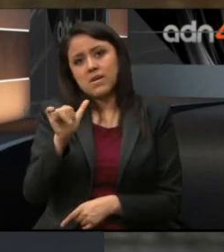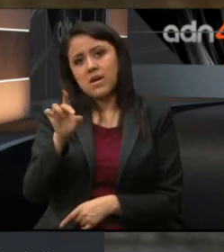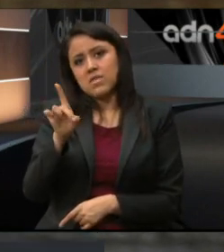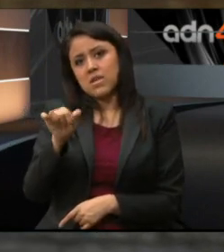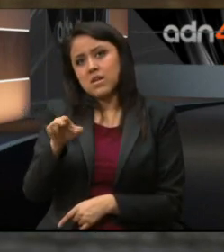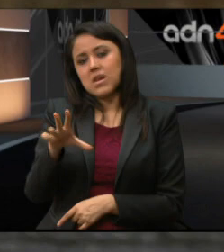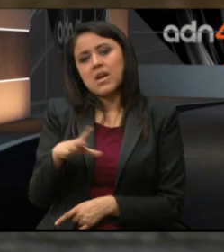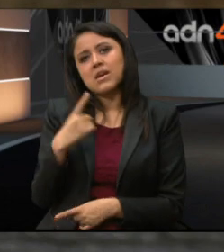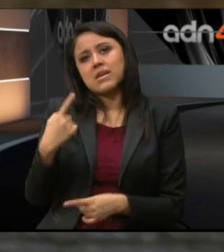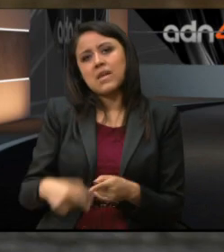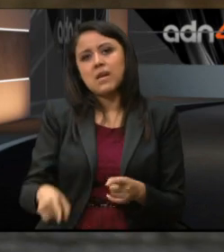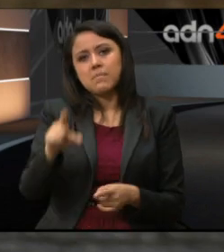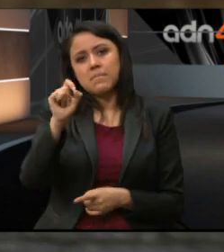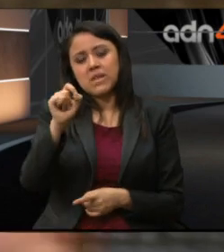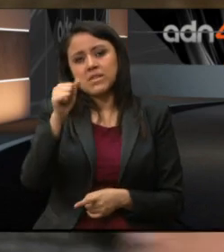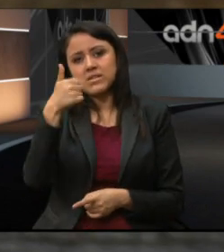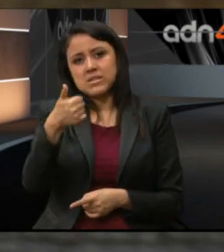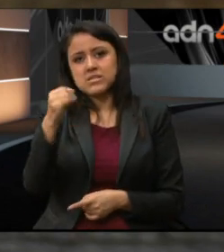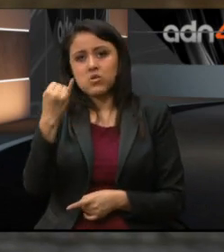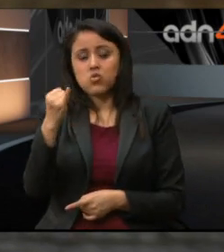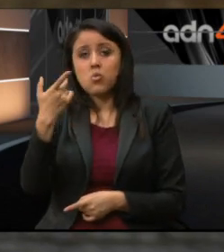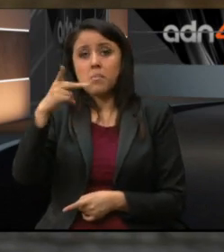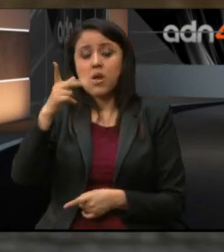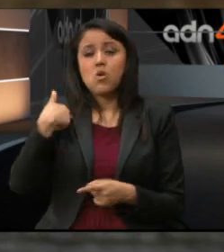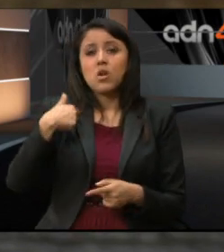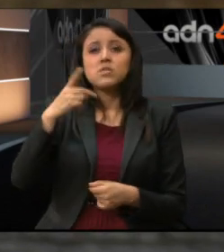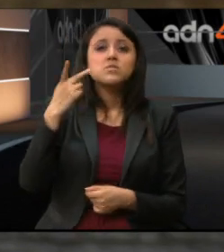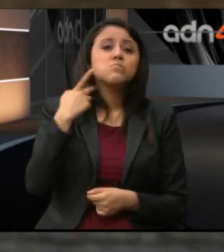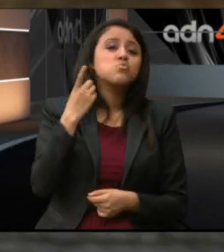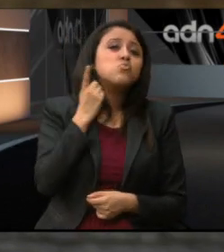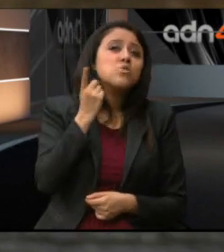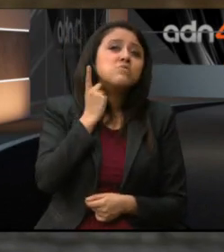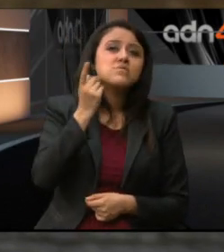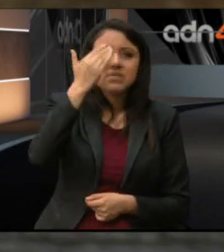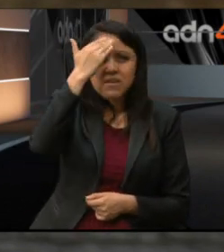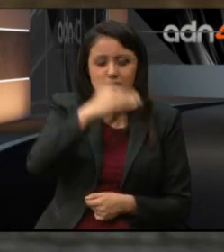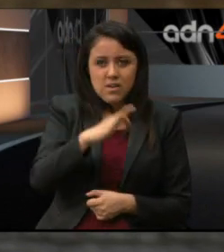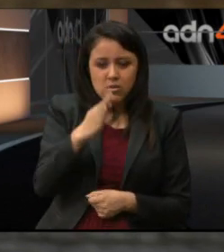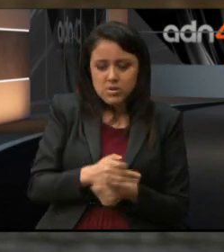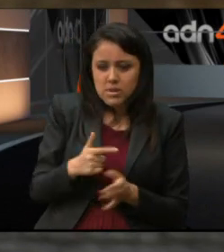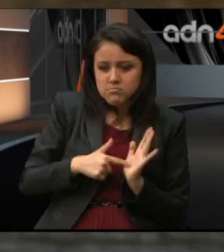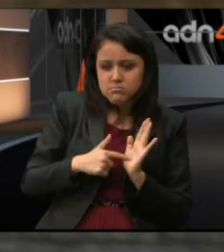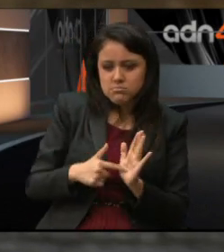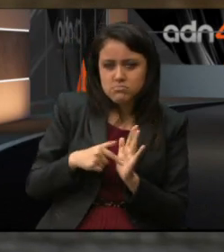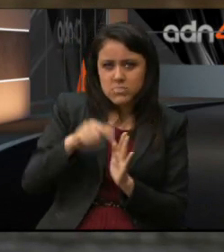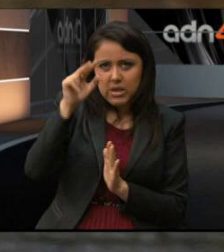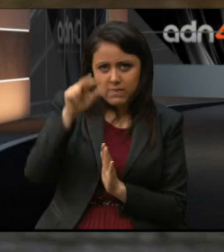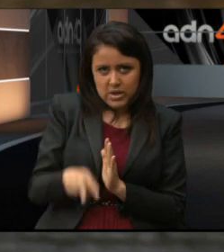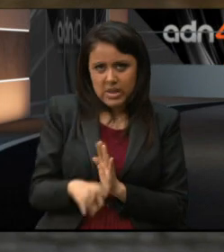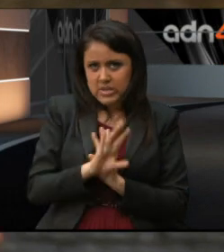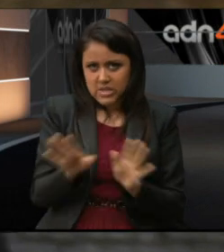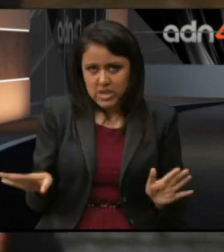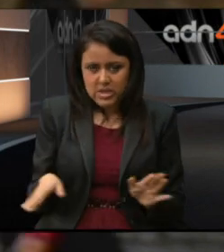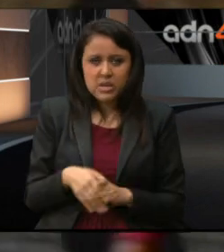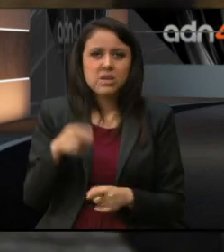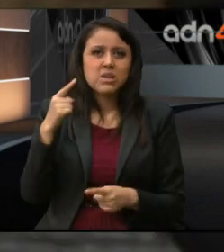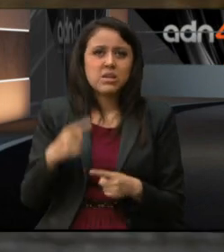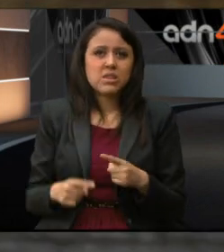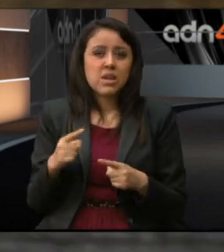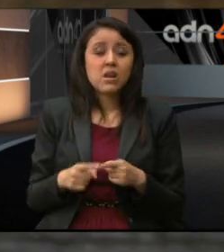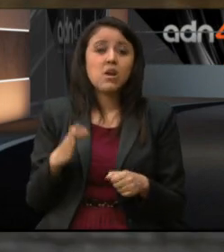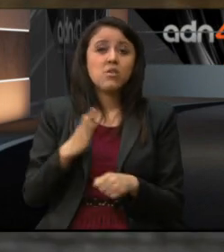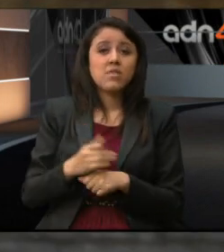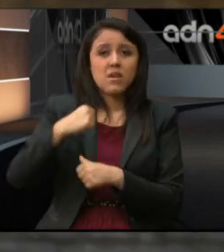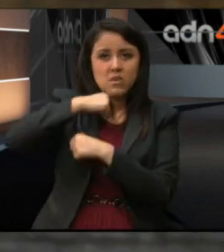quitado el pasado 26 de junio, pero ahora que los diputados ya conocieron la copia certificada de que en realidad ya se le quita el fuero, ahora